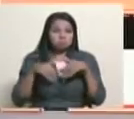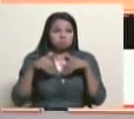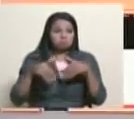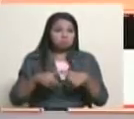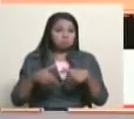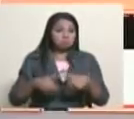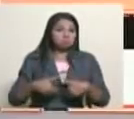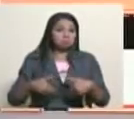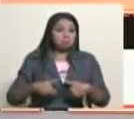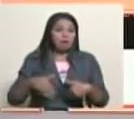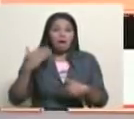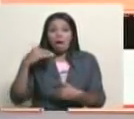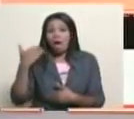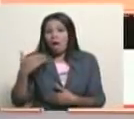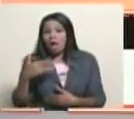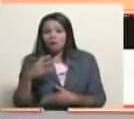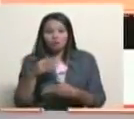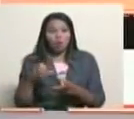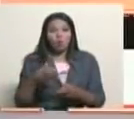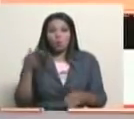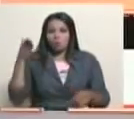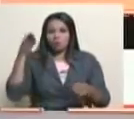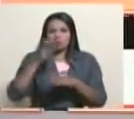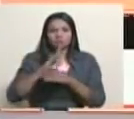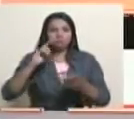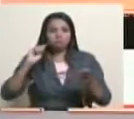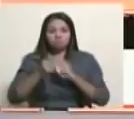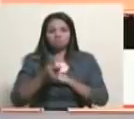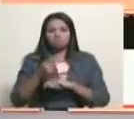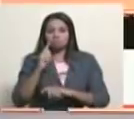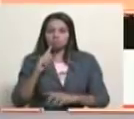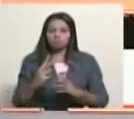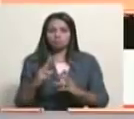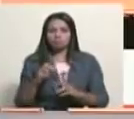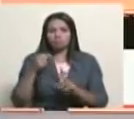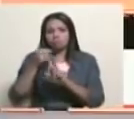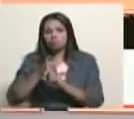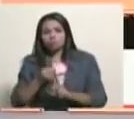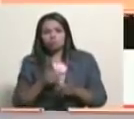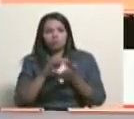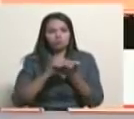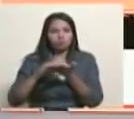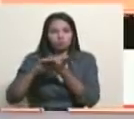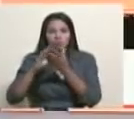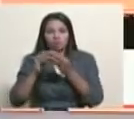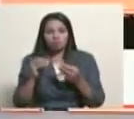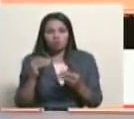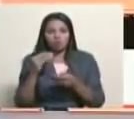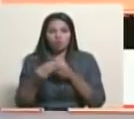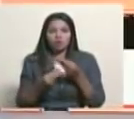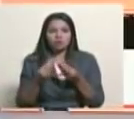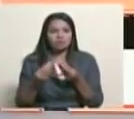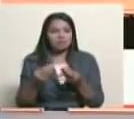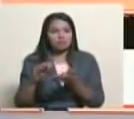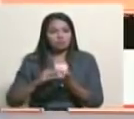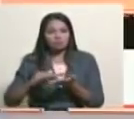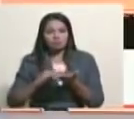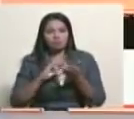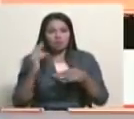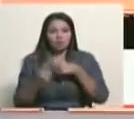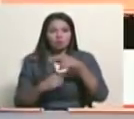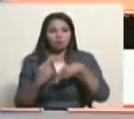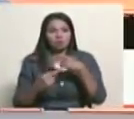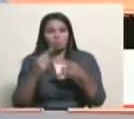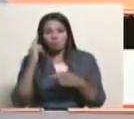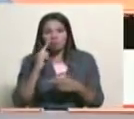ayayay, sino vayamos a una contraofensiva para mejorar todo lo que sea mejorable en la revolución